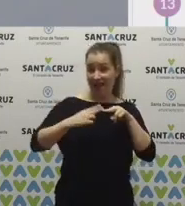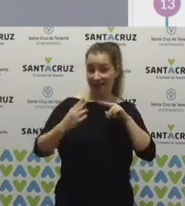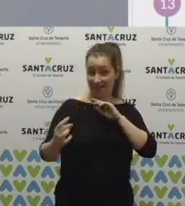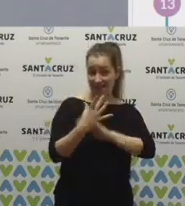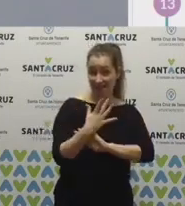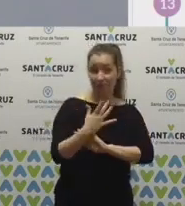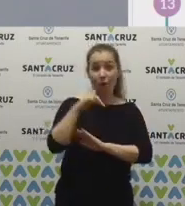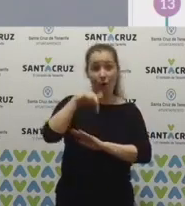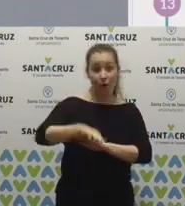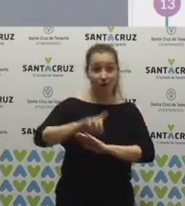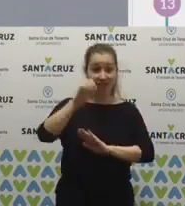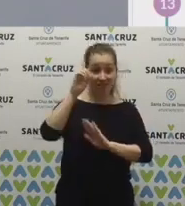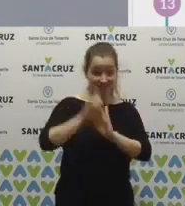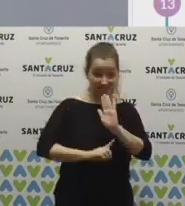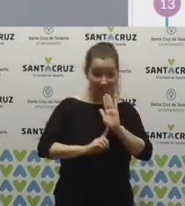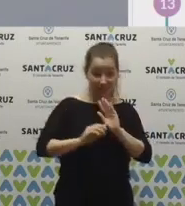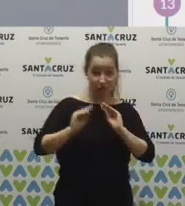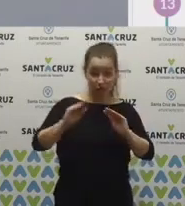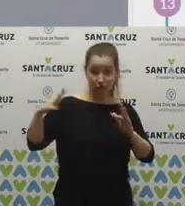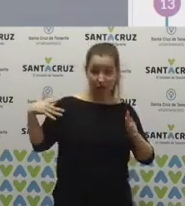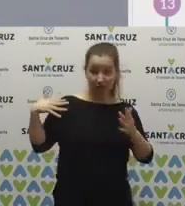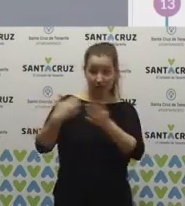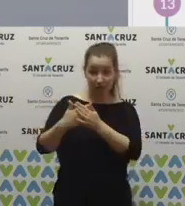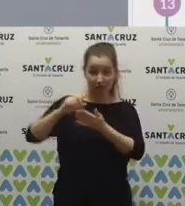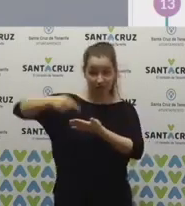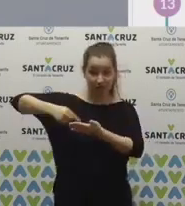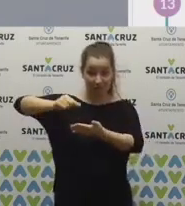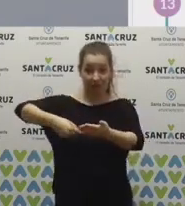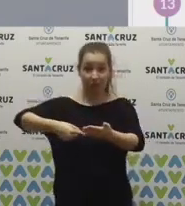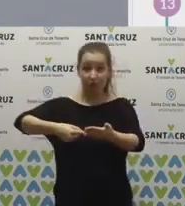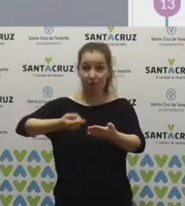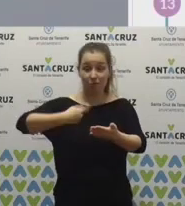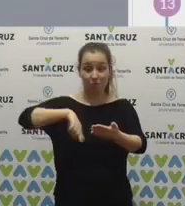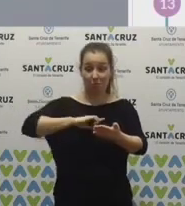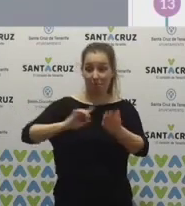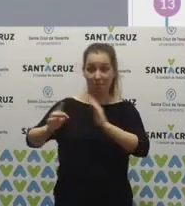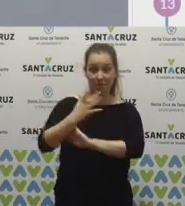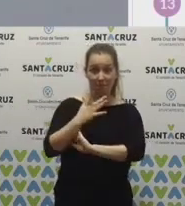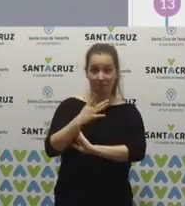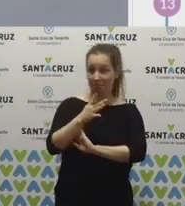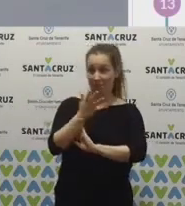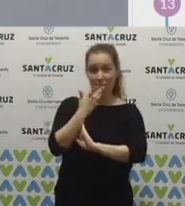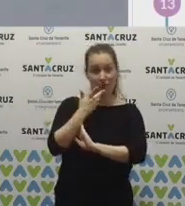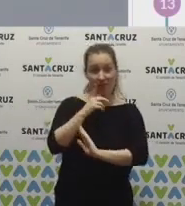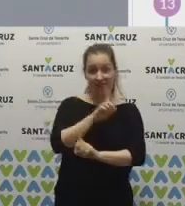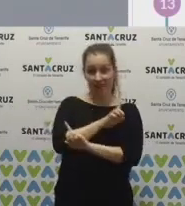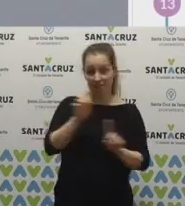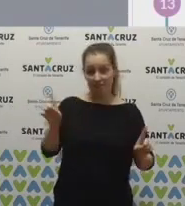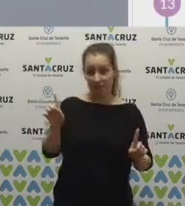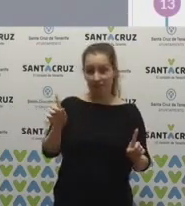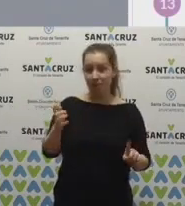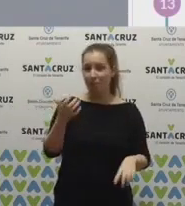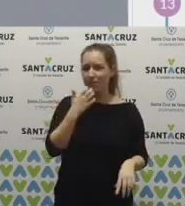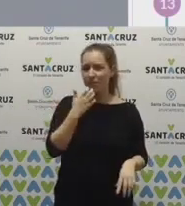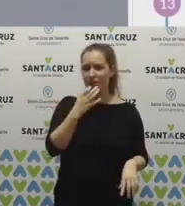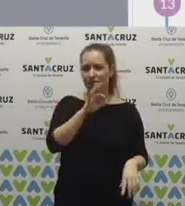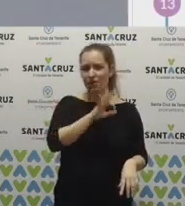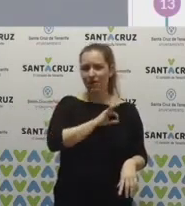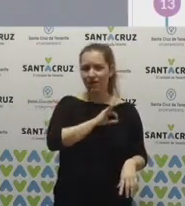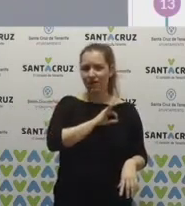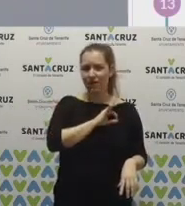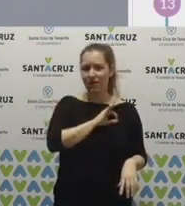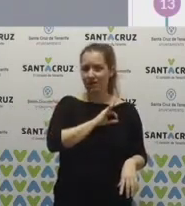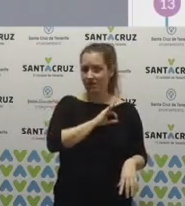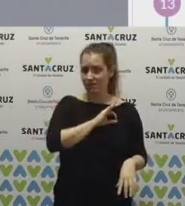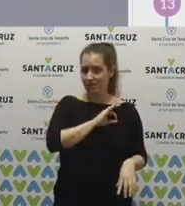usted y su equipo ha firmado desde el día 29 de febrero es que por ejemplo las señoras han vídeo de lo decía antes que solamente